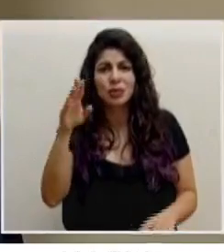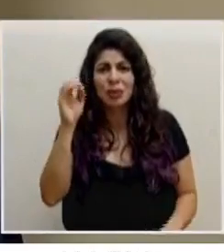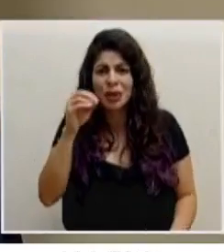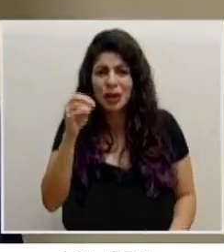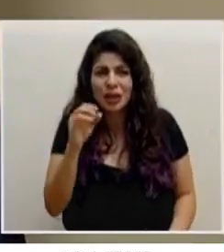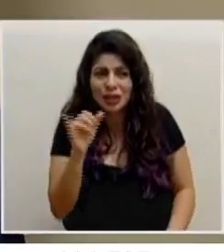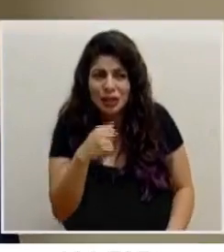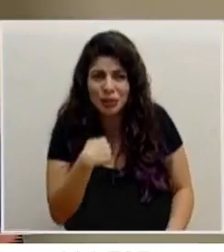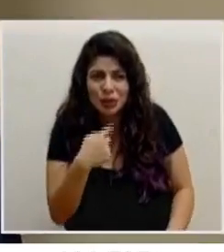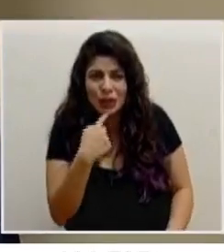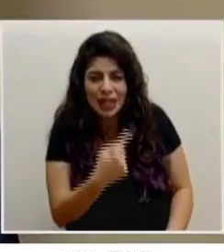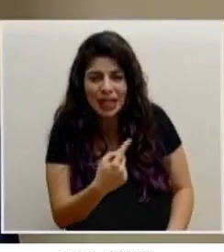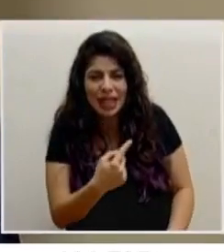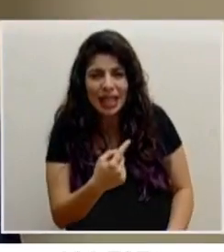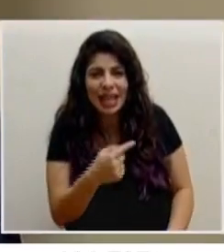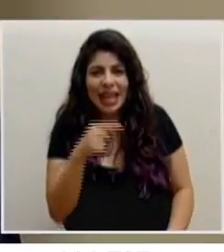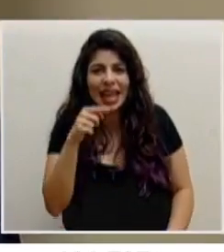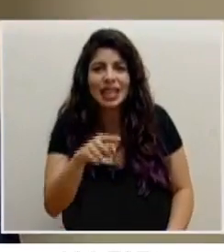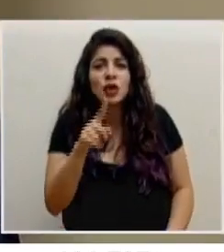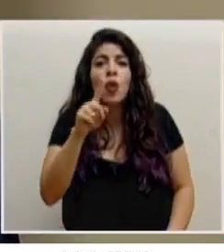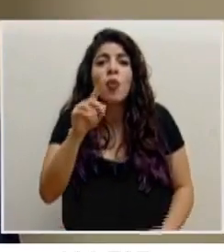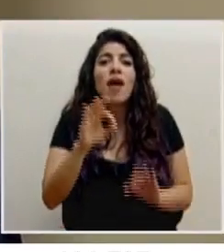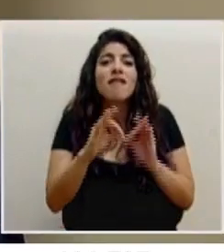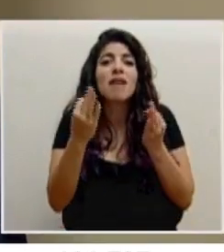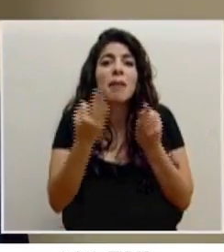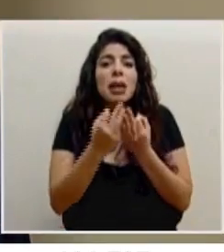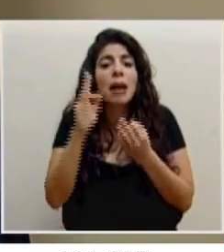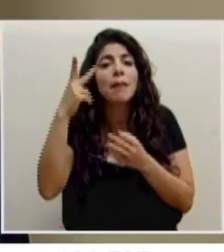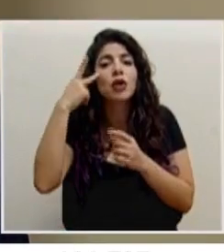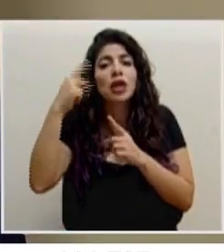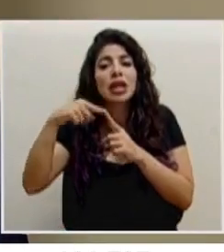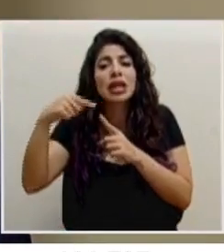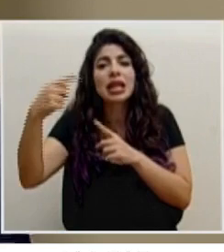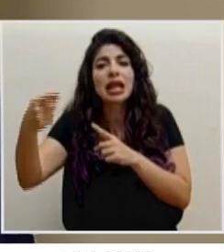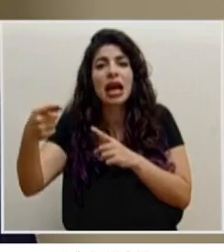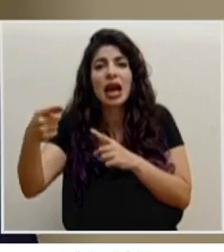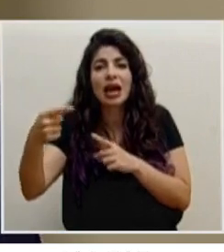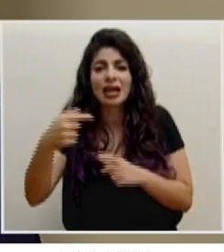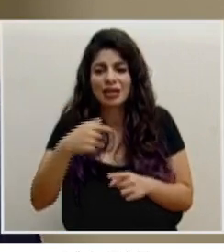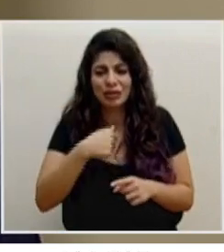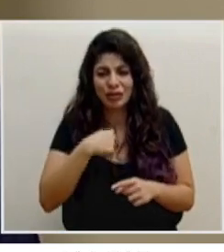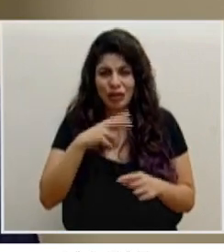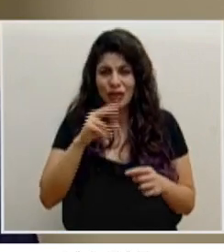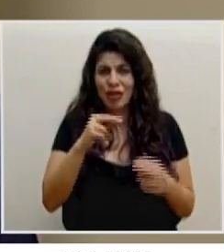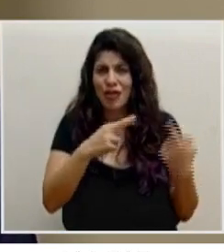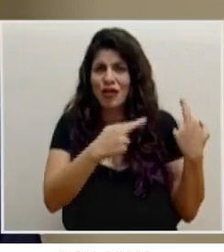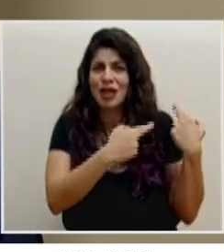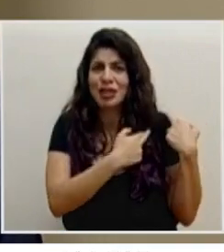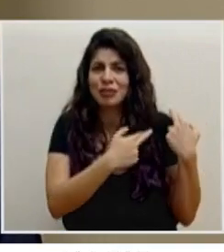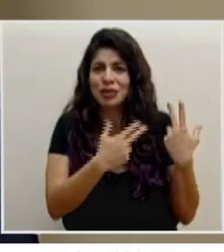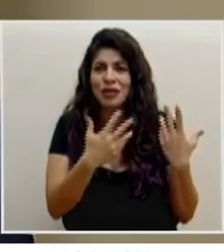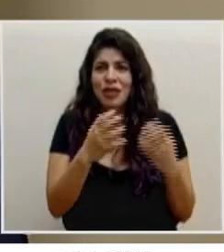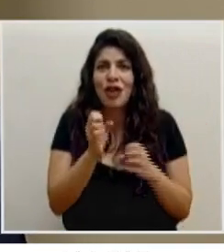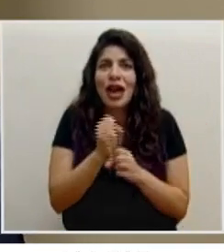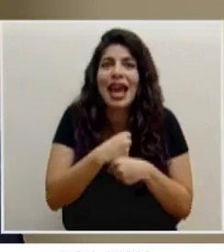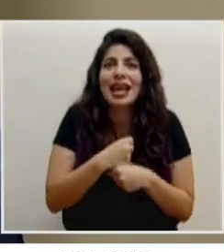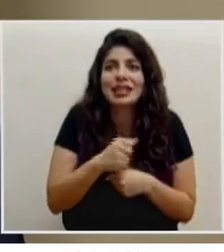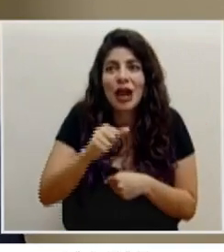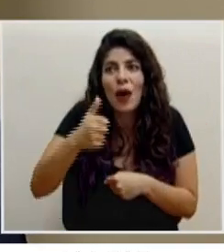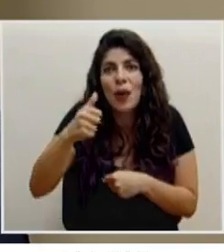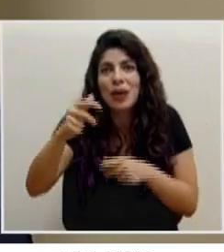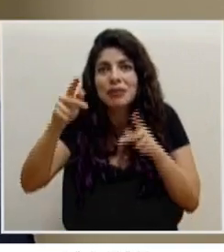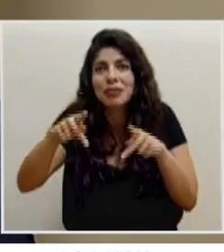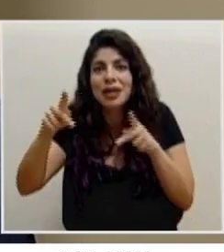que, como le digo, o sea, es una familiar política y yo tampoco soy responsable de lo que hace, ¿verdad? De gente que puede